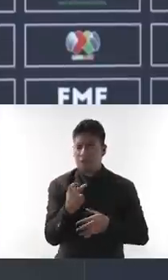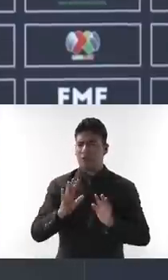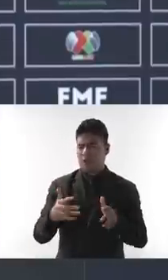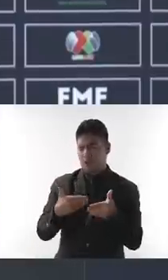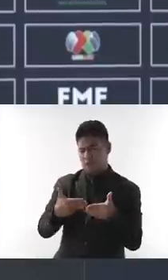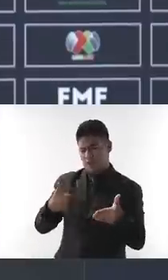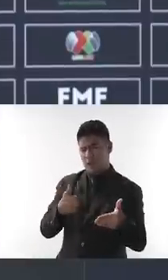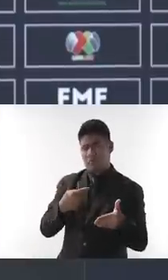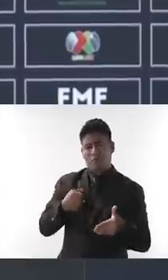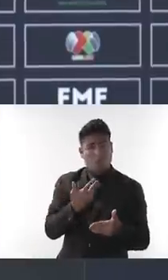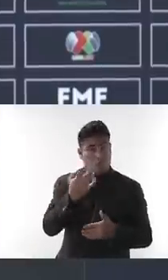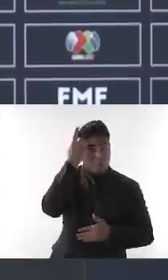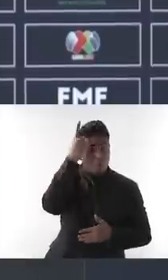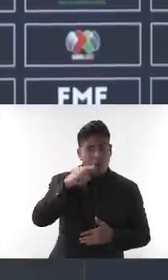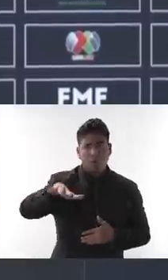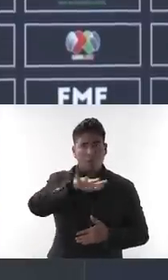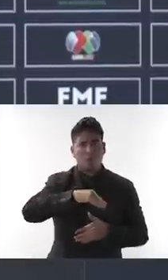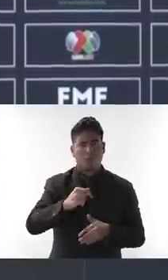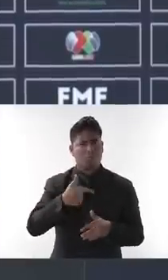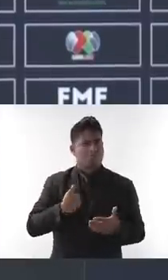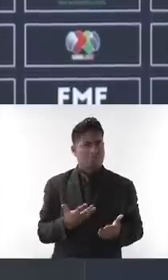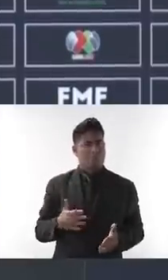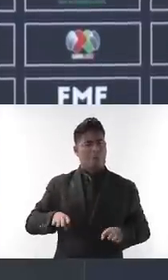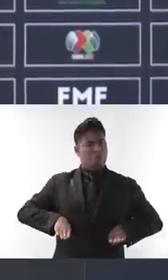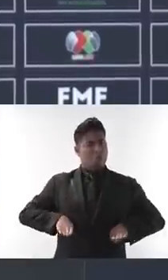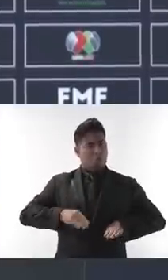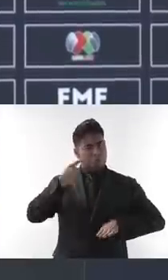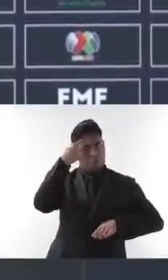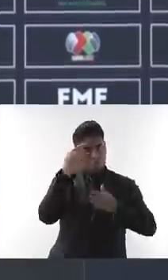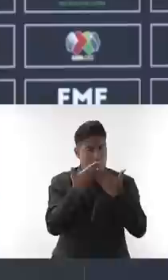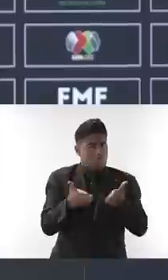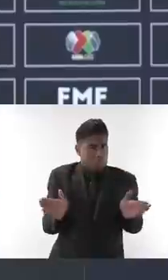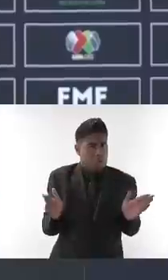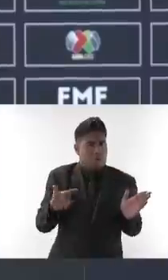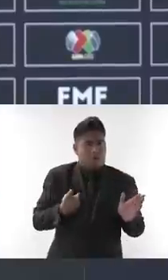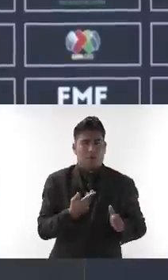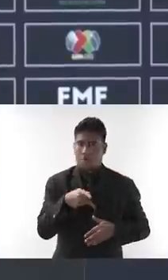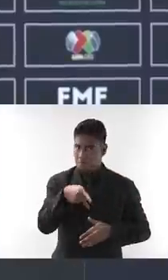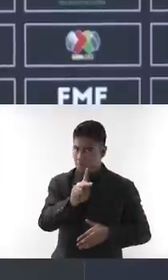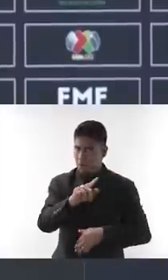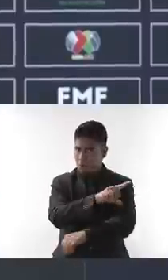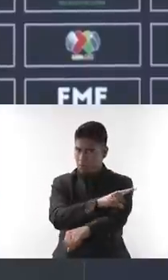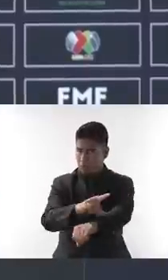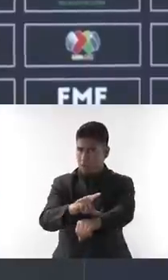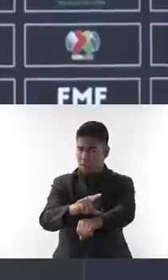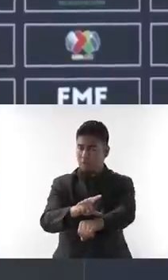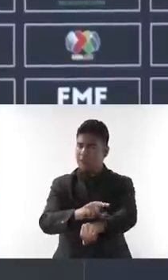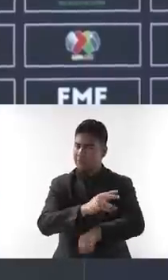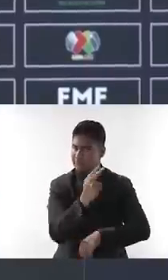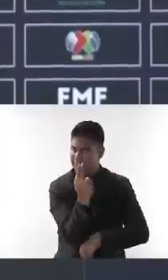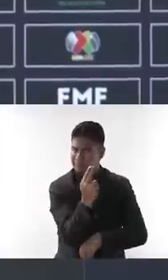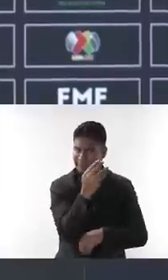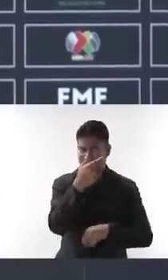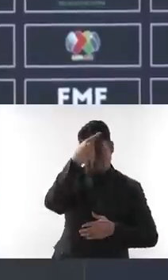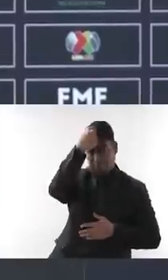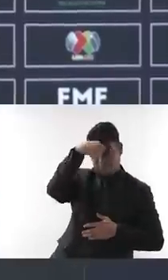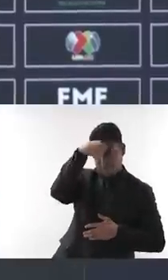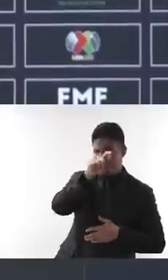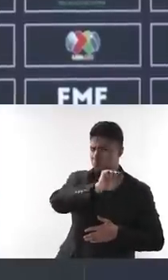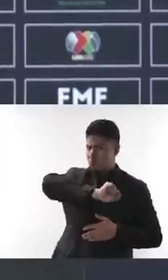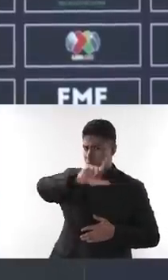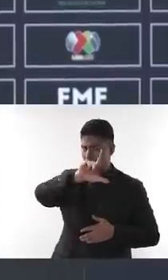de los dueños. Pero la liga tiene que tener la suficiente seriedad técnica para llevarles